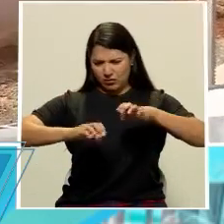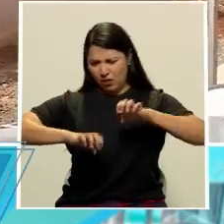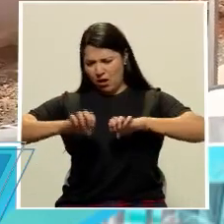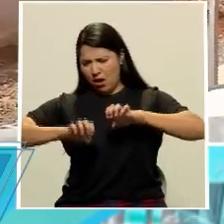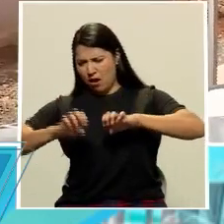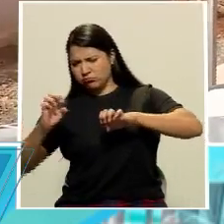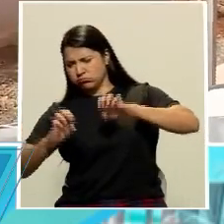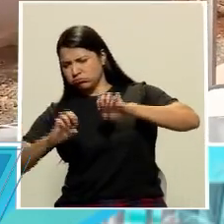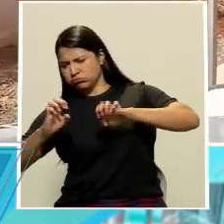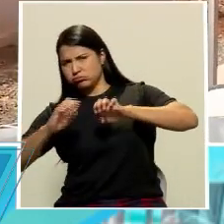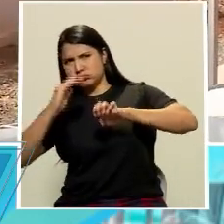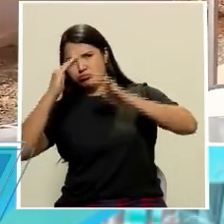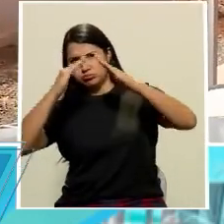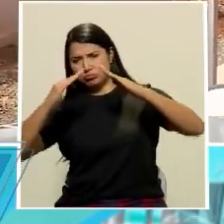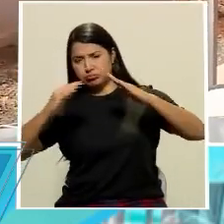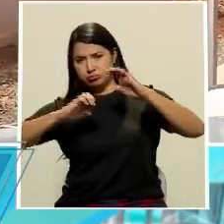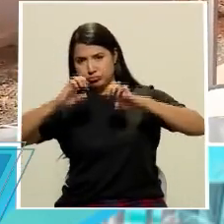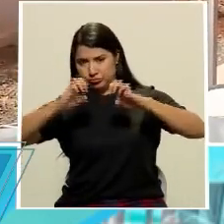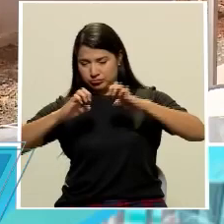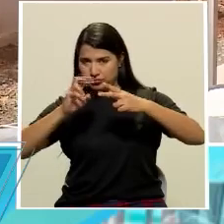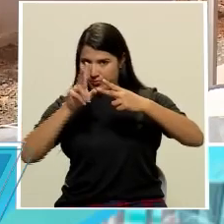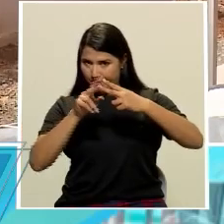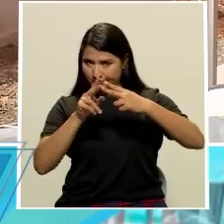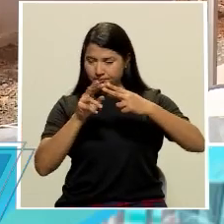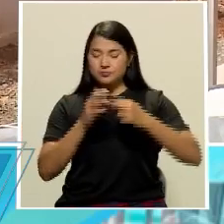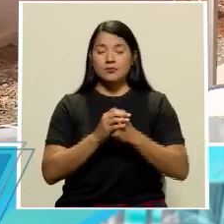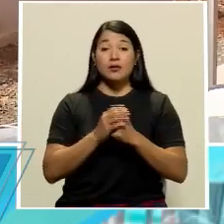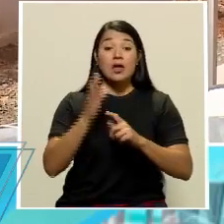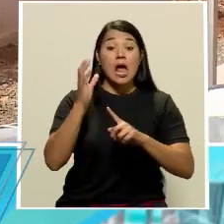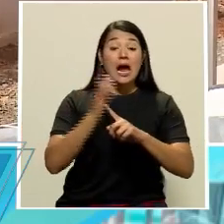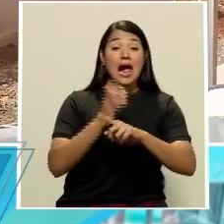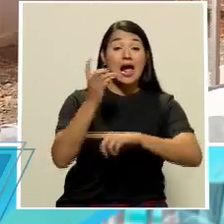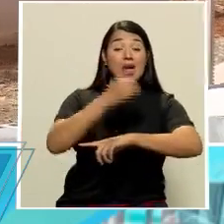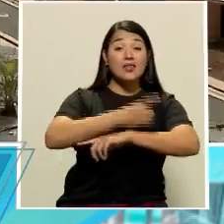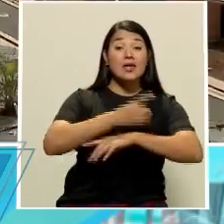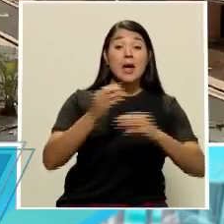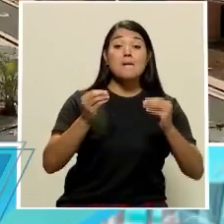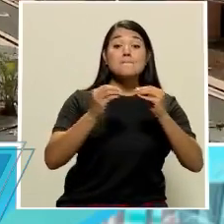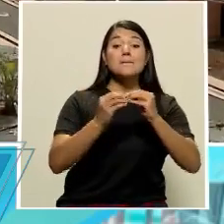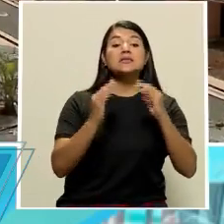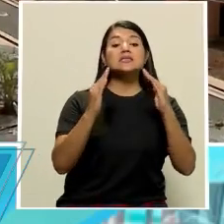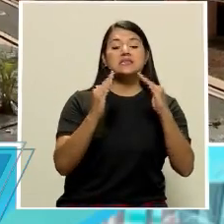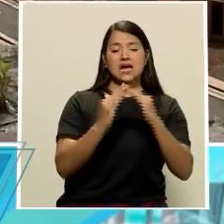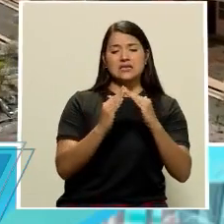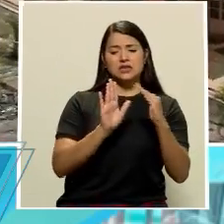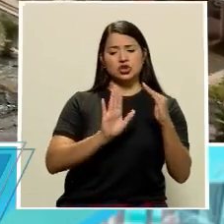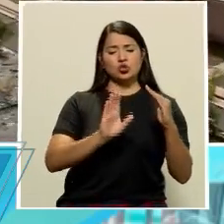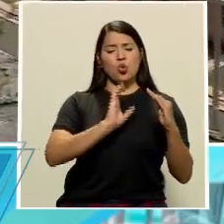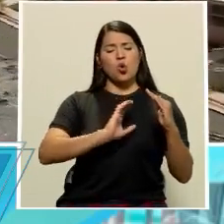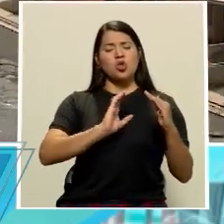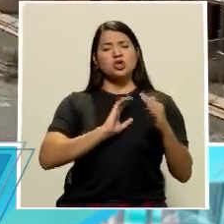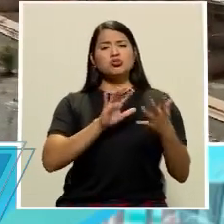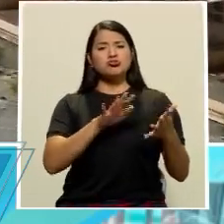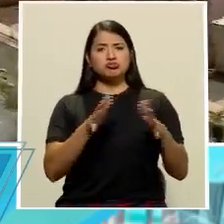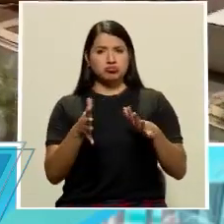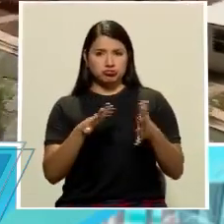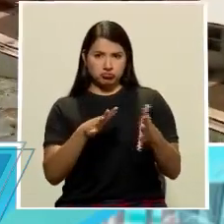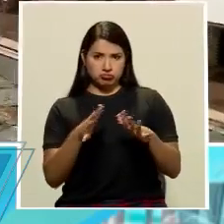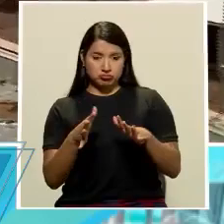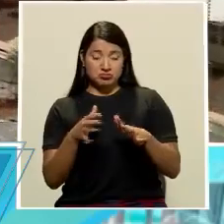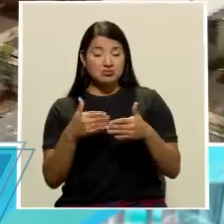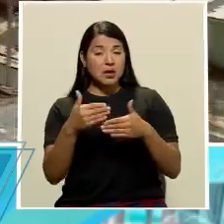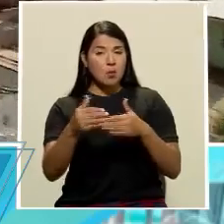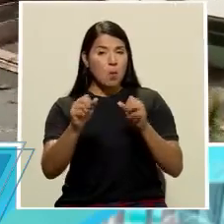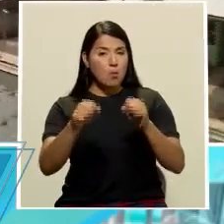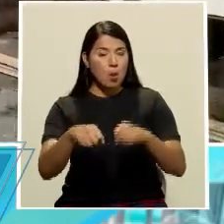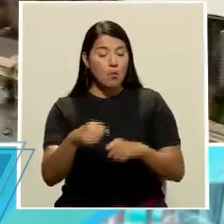crece año con año, cada día hay más viviendas en estado regular, que ahora podríamos ver las causas